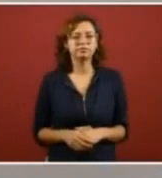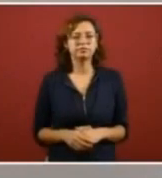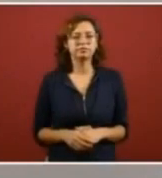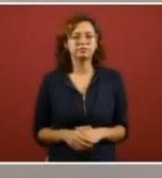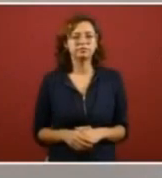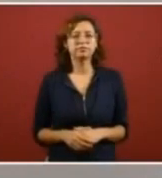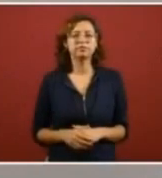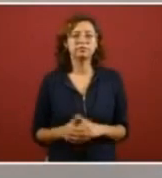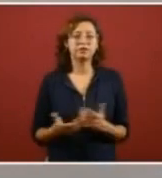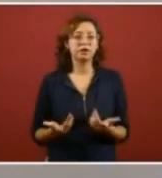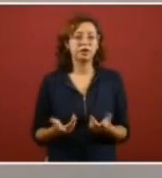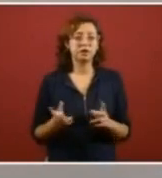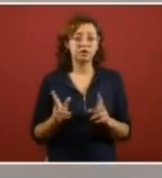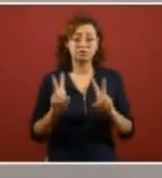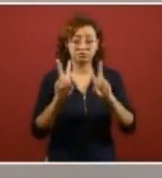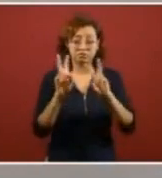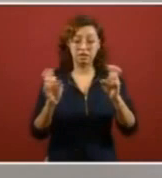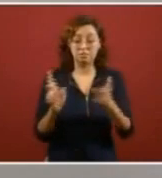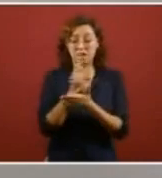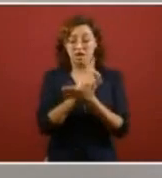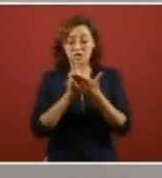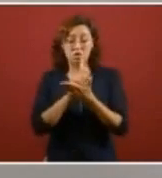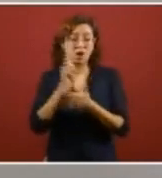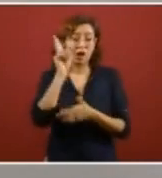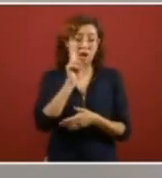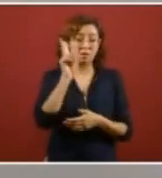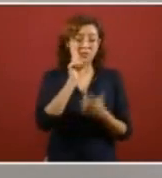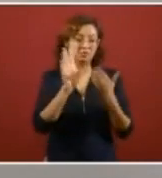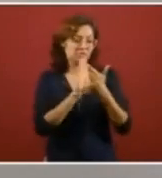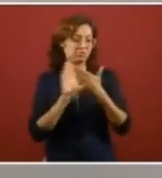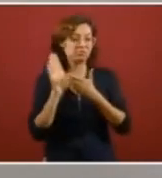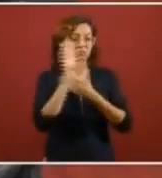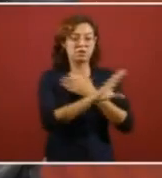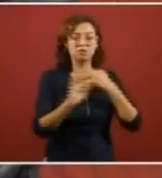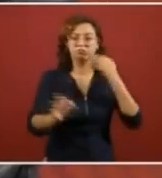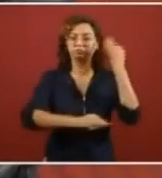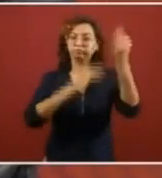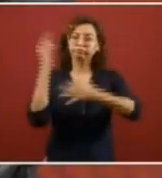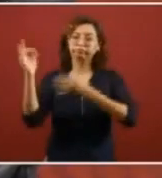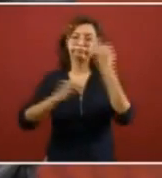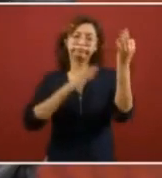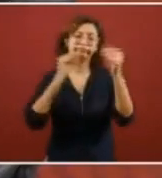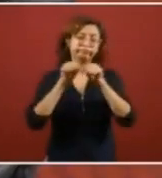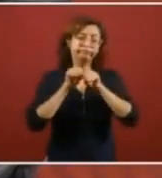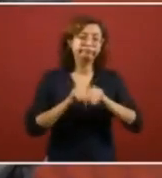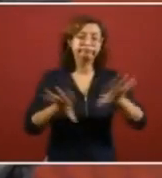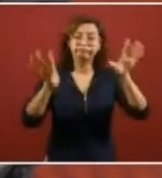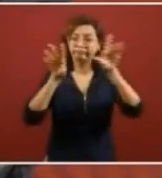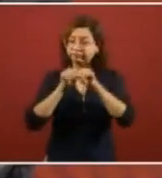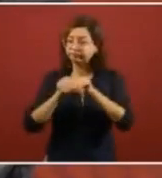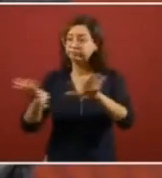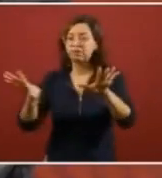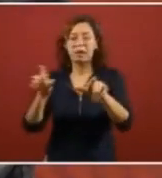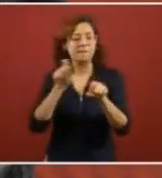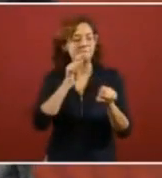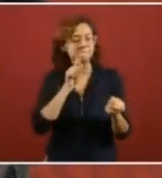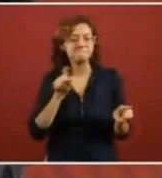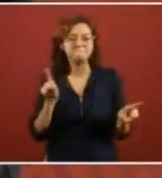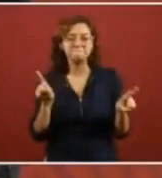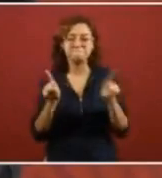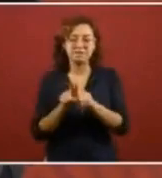en contra de las adicciones en las drogas,